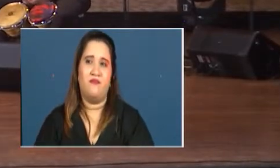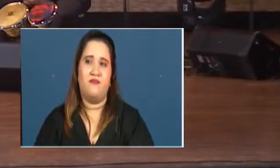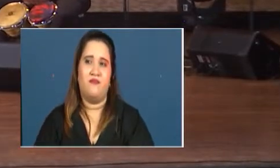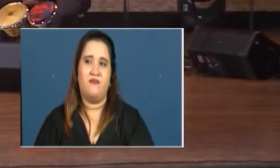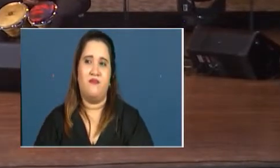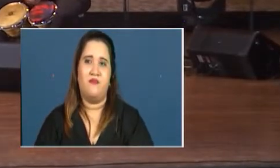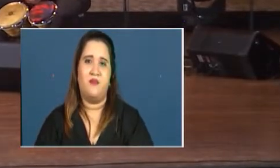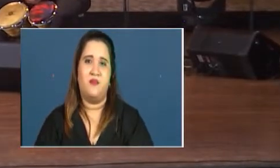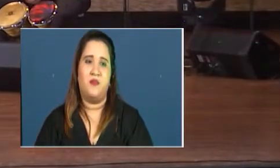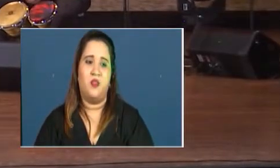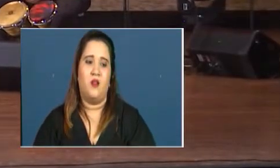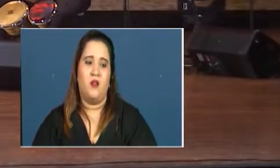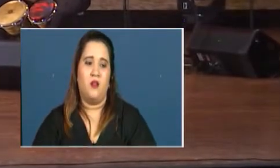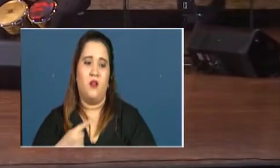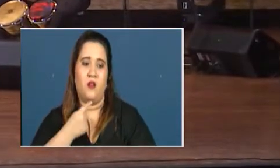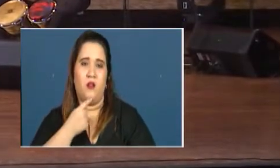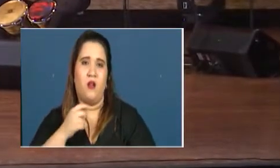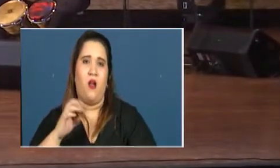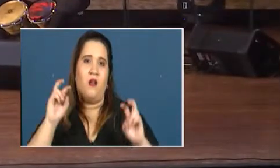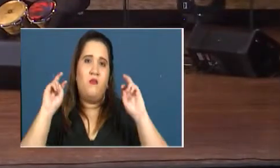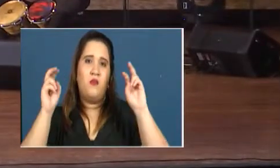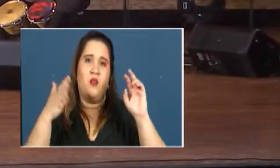Dame el tono de ese tema que lo voy a hacer.